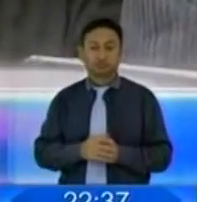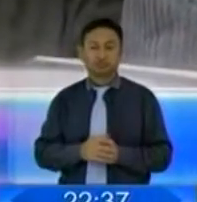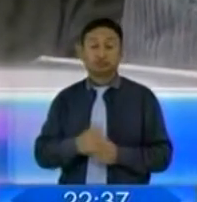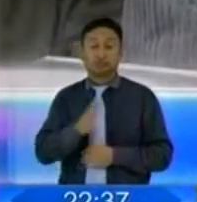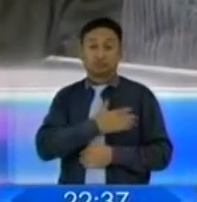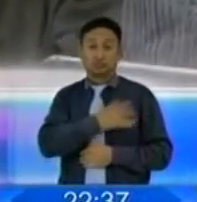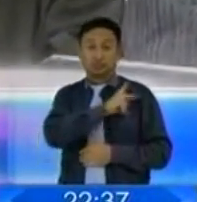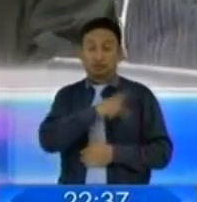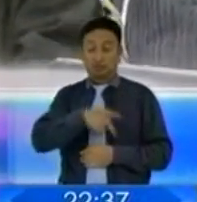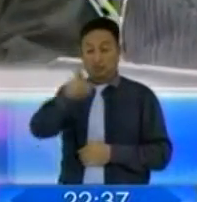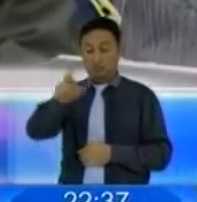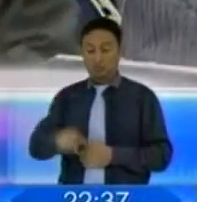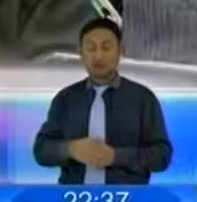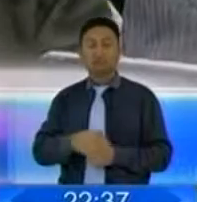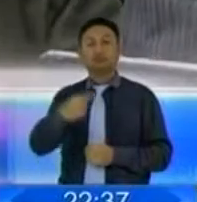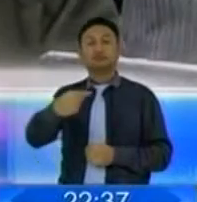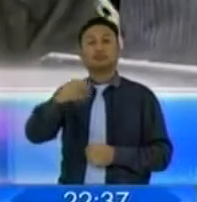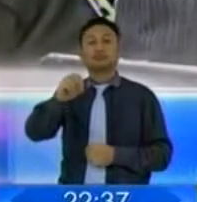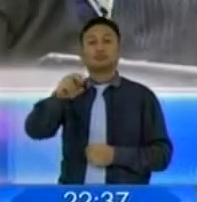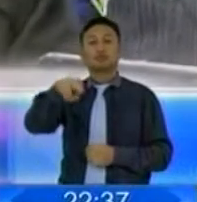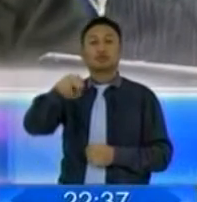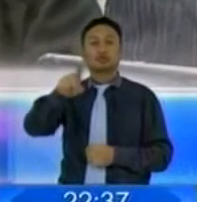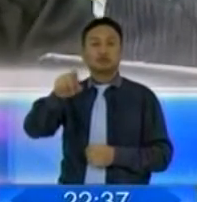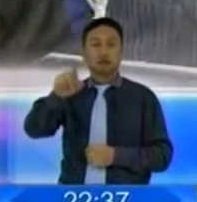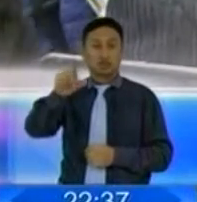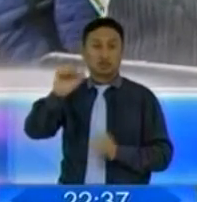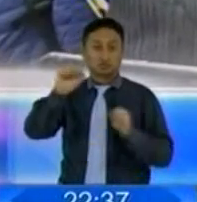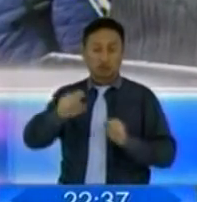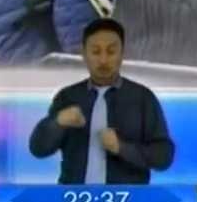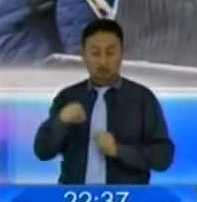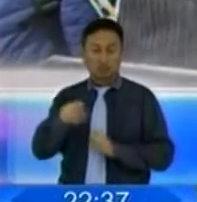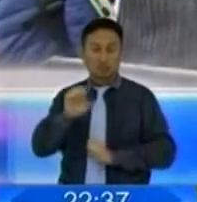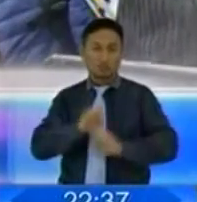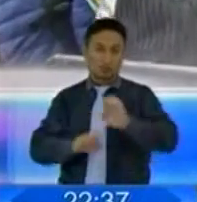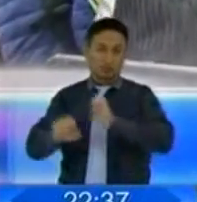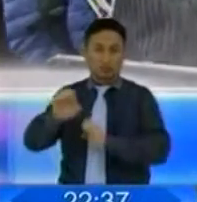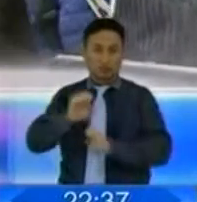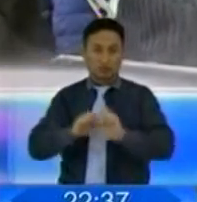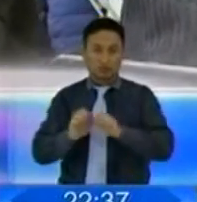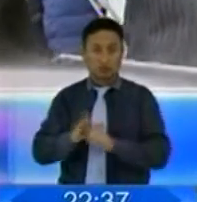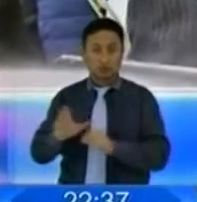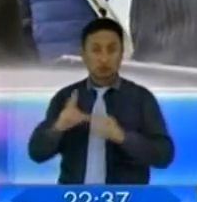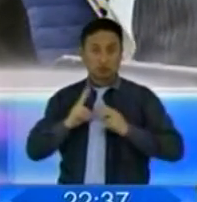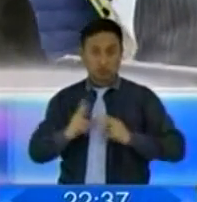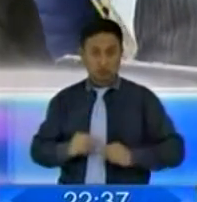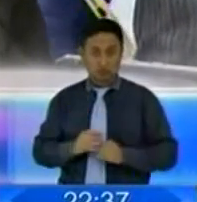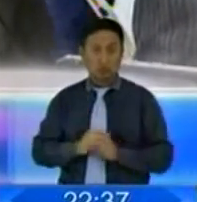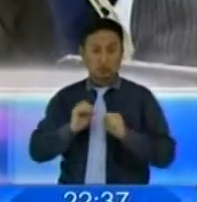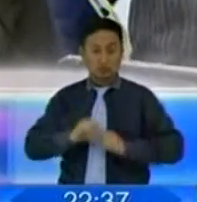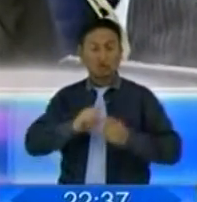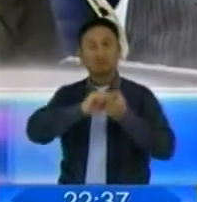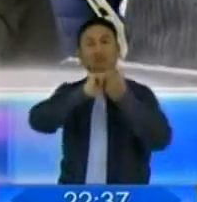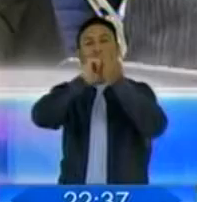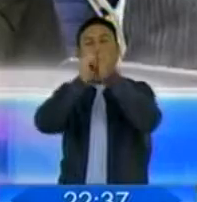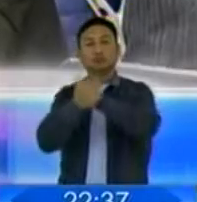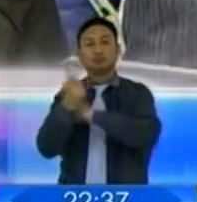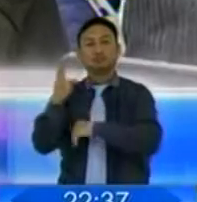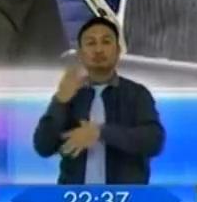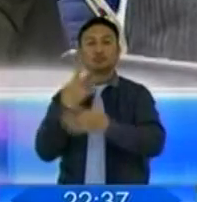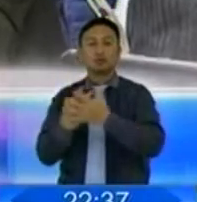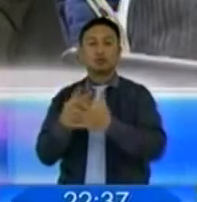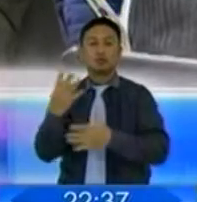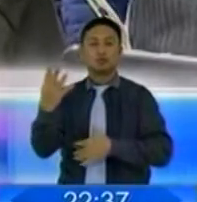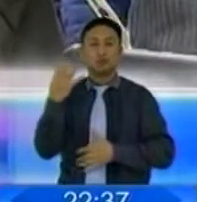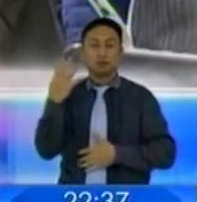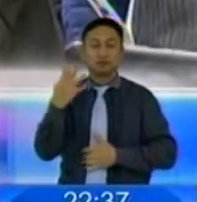de mi representado, Cristian González, pueda ser evaluado en su salud y pueda ser trasladado a la cárcel de